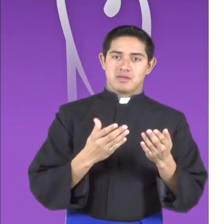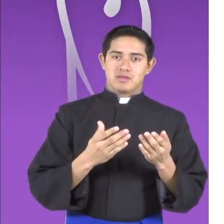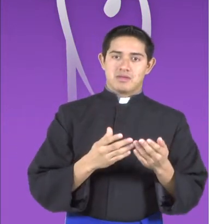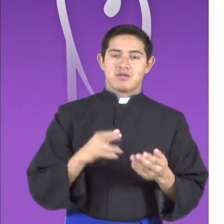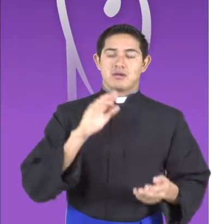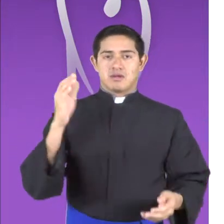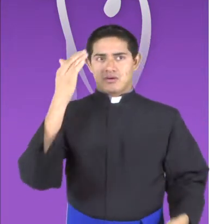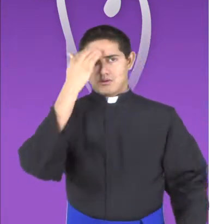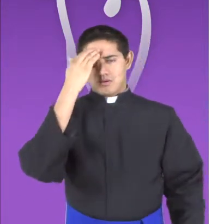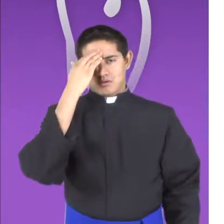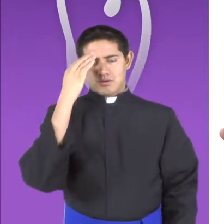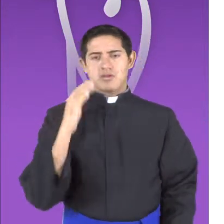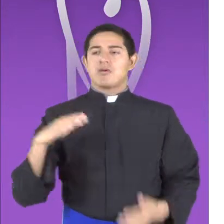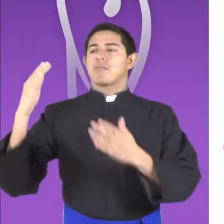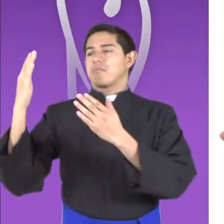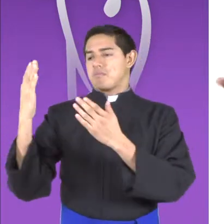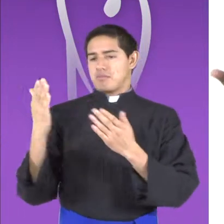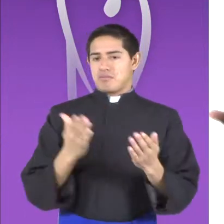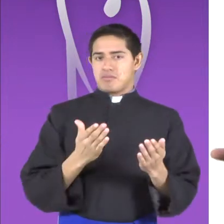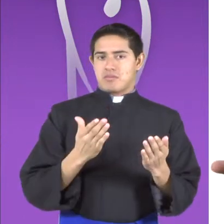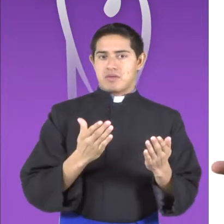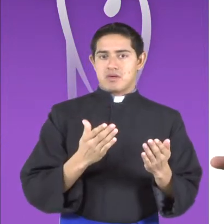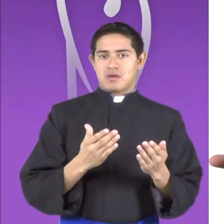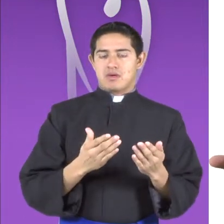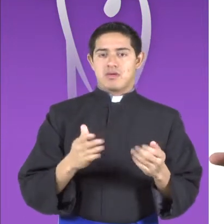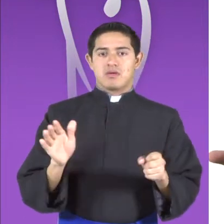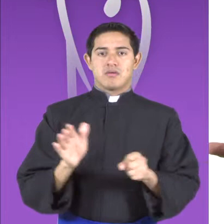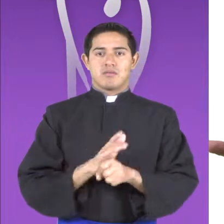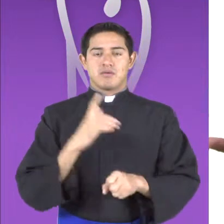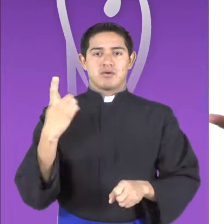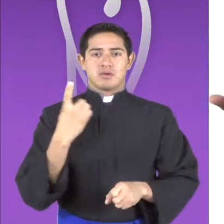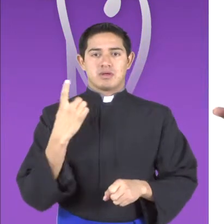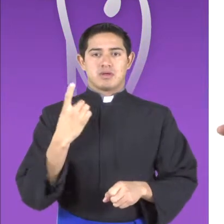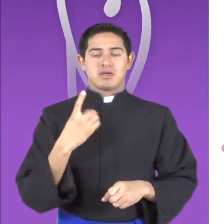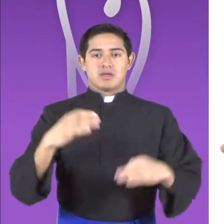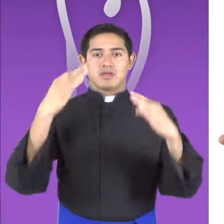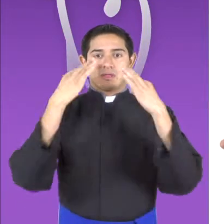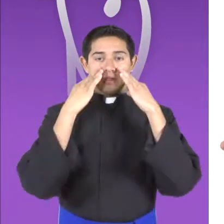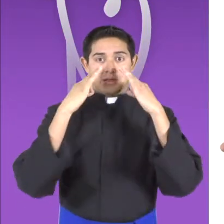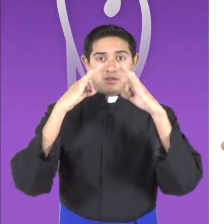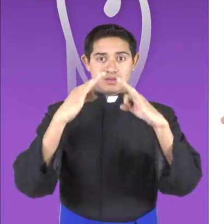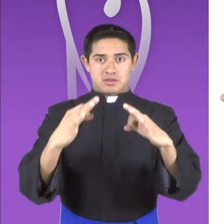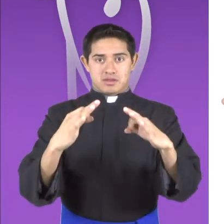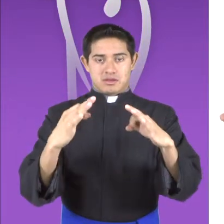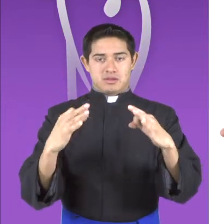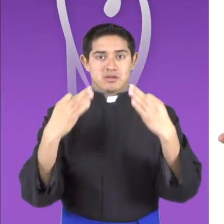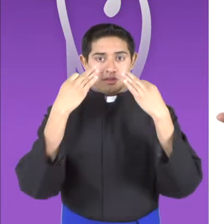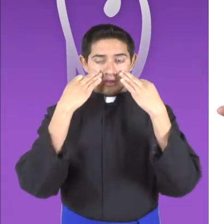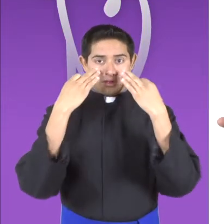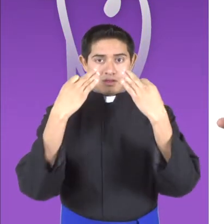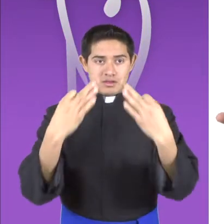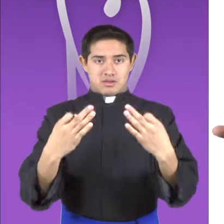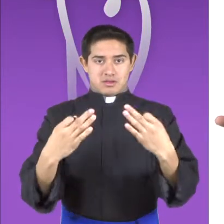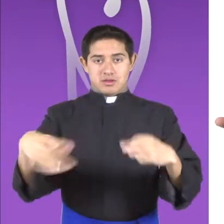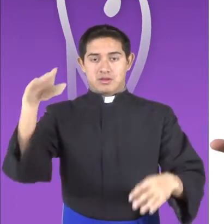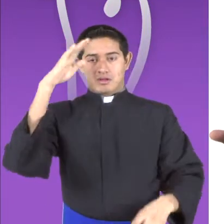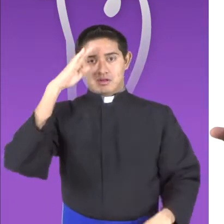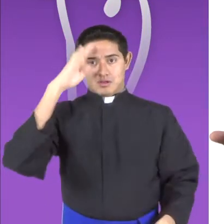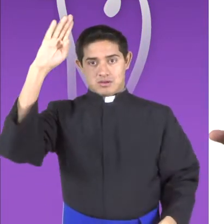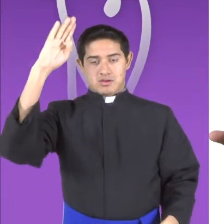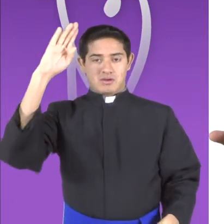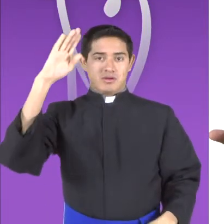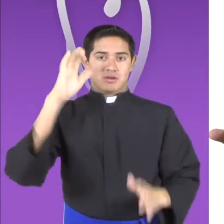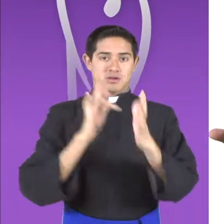Él se reconoce como enviado, y es enviado porque es testigo, testigo del Señor